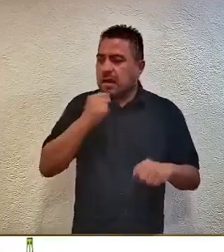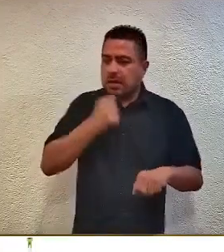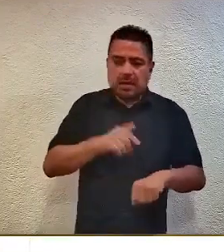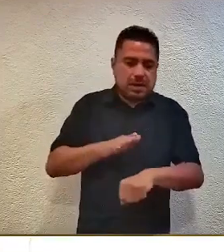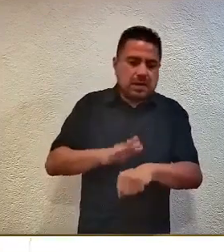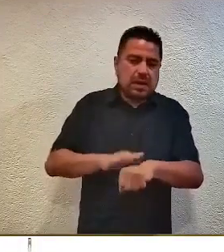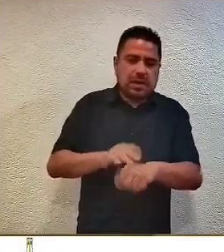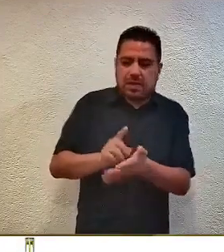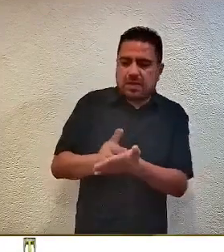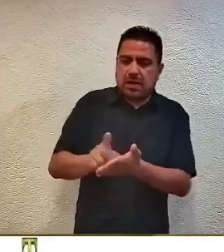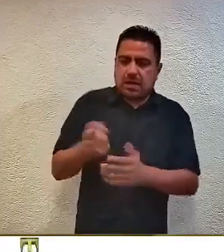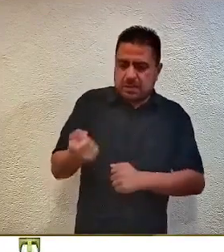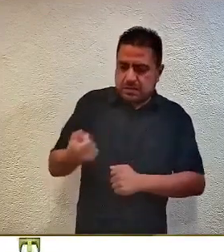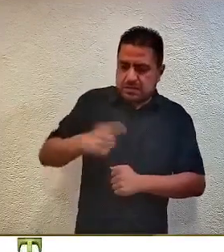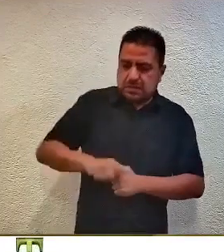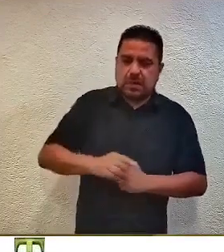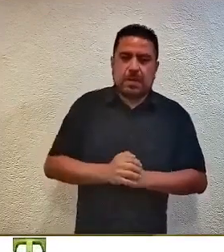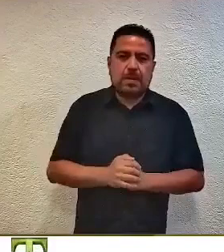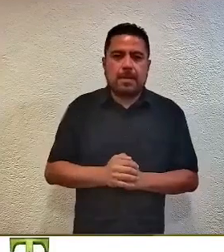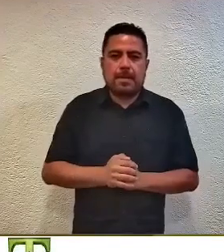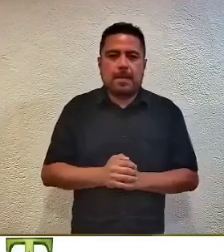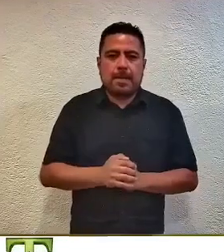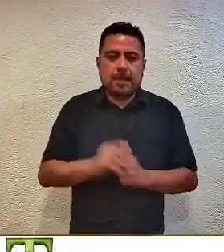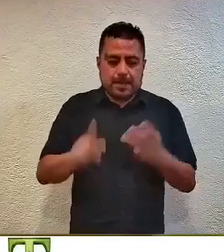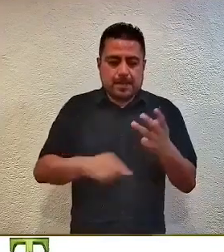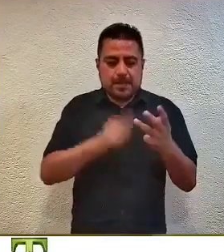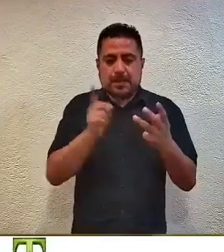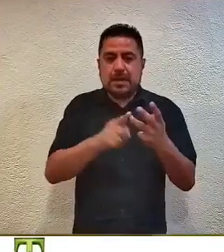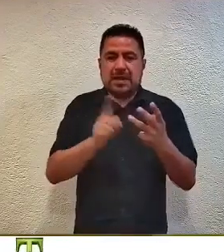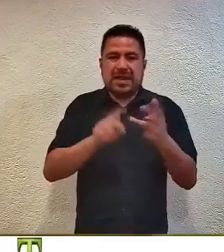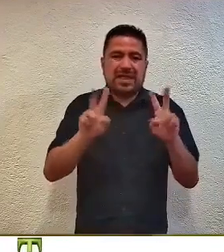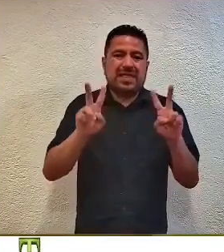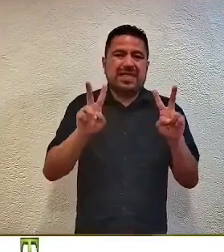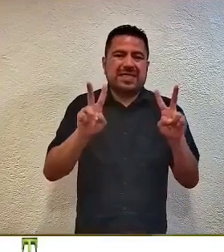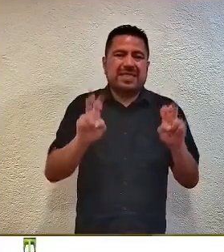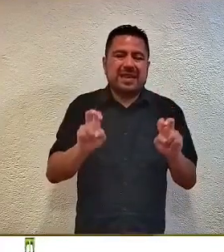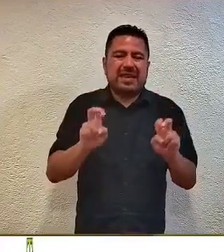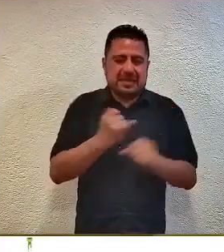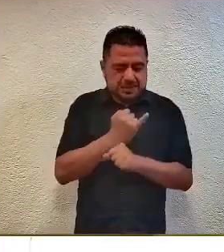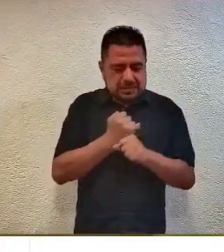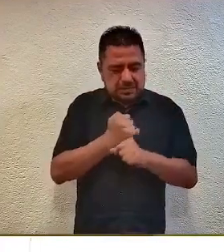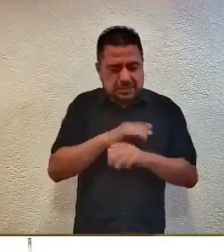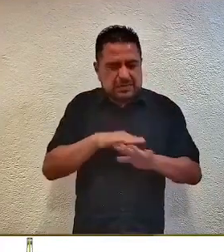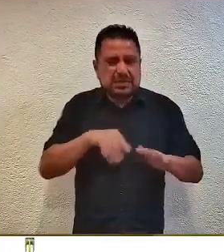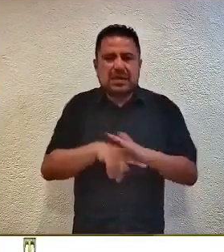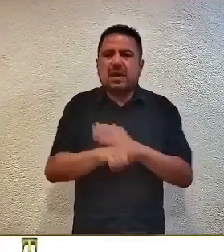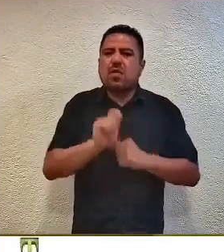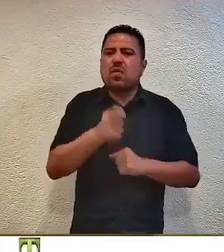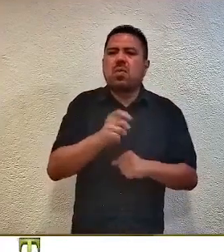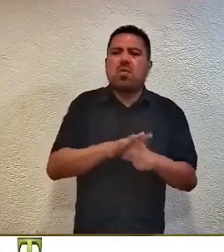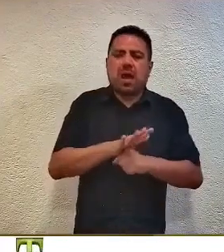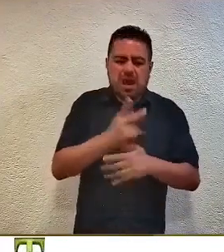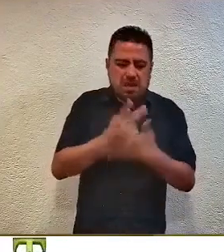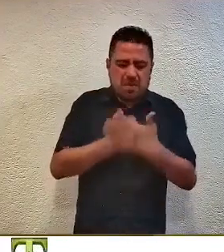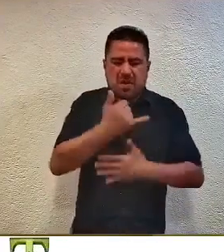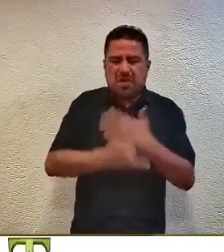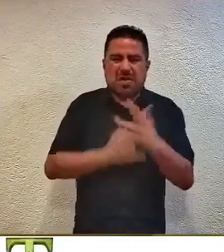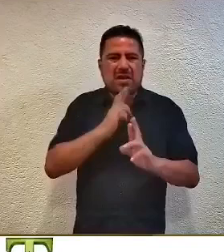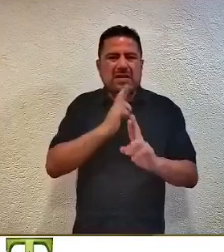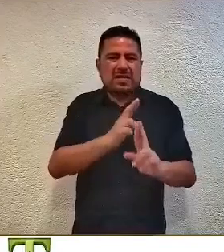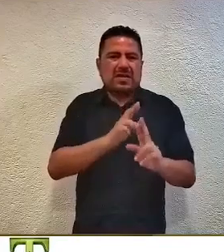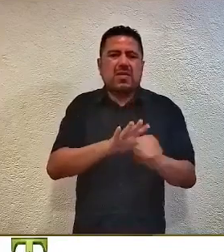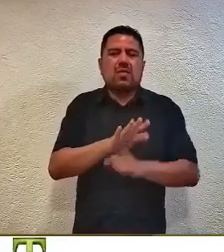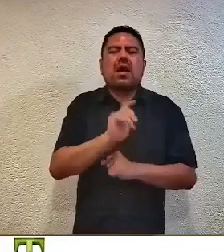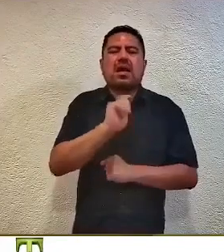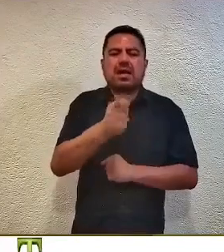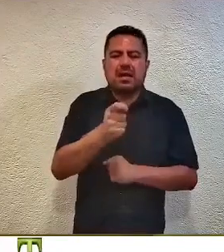como en derecho corresponde. El tercer asunto listado para analizar y resolver se trata de un proyecto de resolución